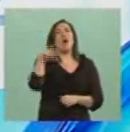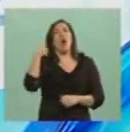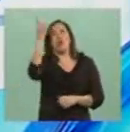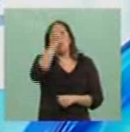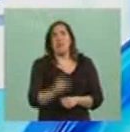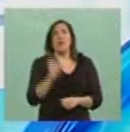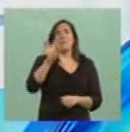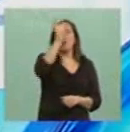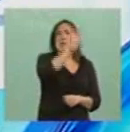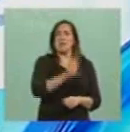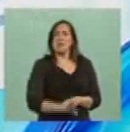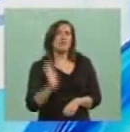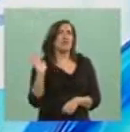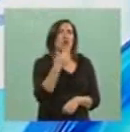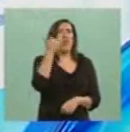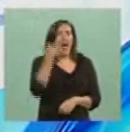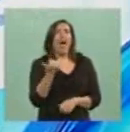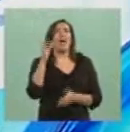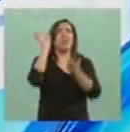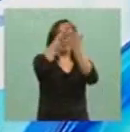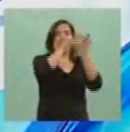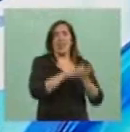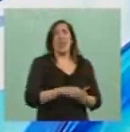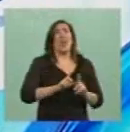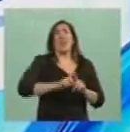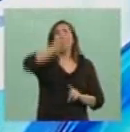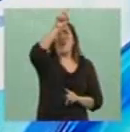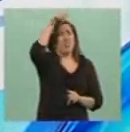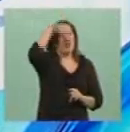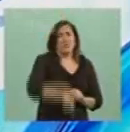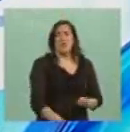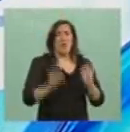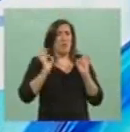la República Argentina, desde la Quiaca hasta el norte.